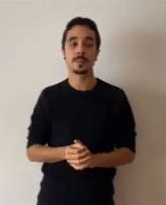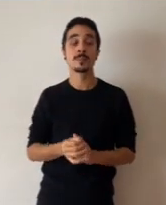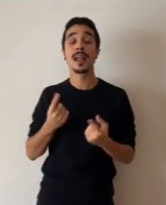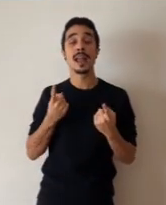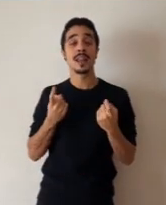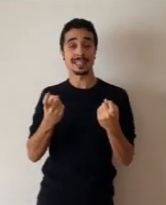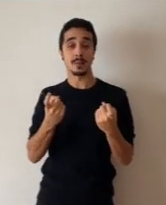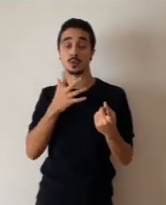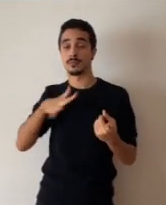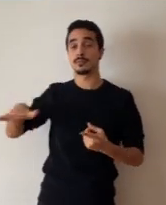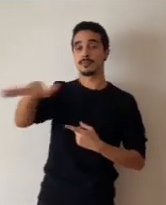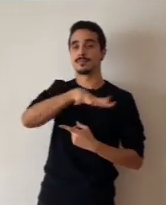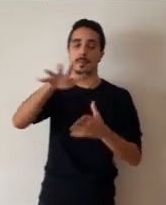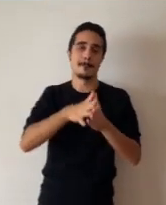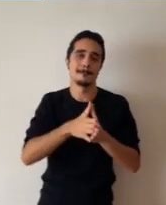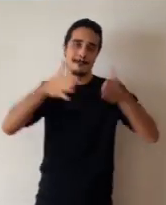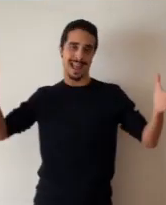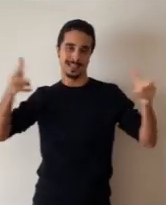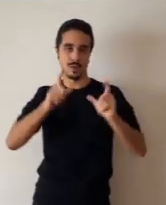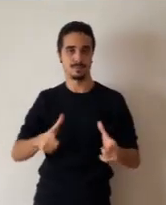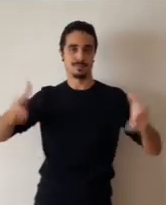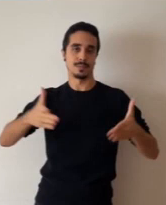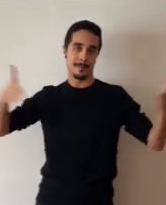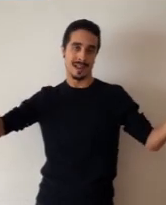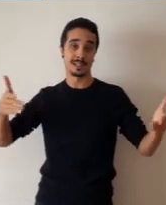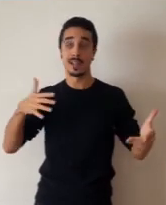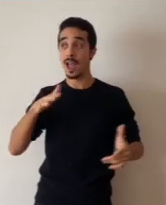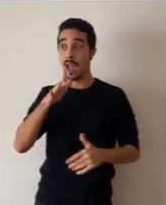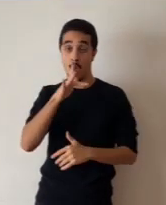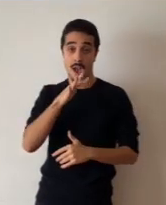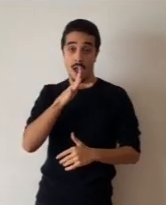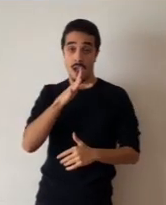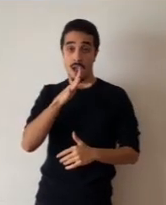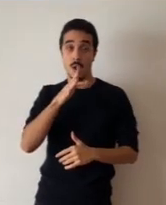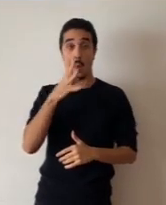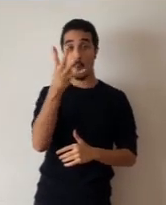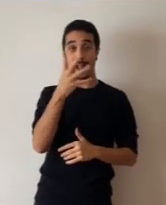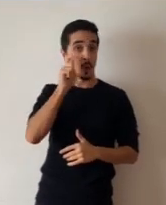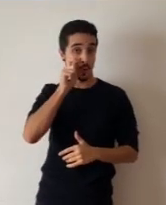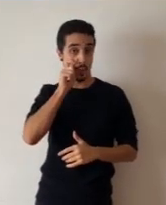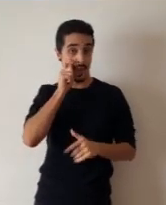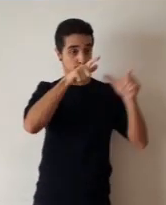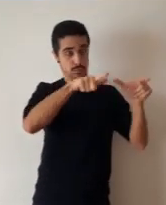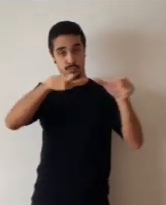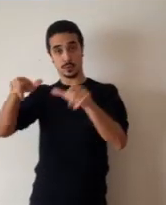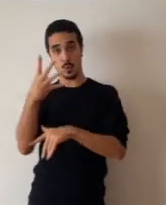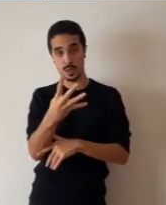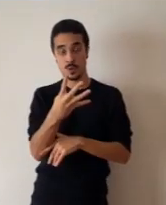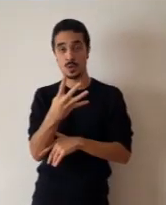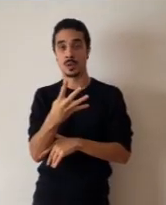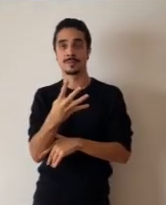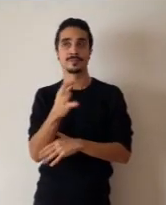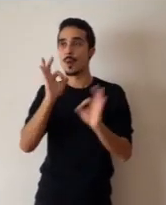gustaría, y para eso, entre otras cosas, necesitamos un espacio mayor del que tenemos, porque empezamos con 4 consultas